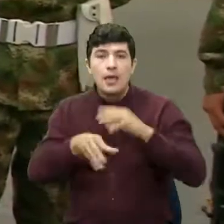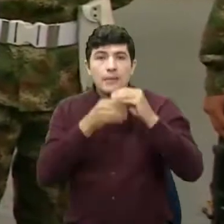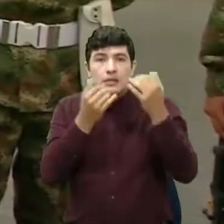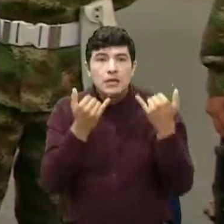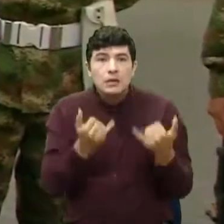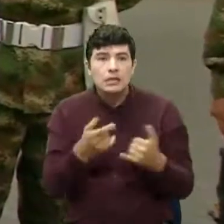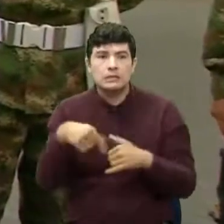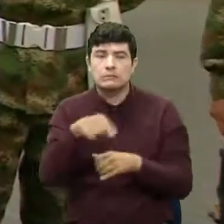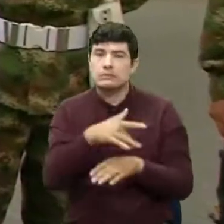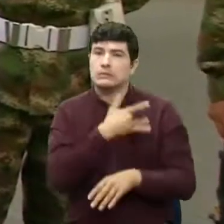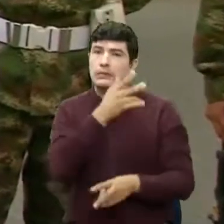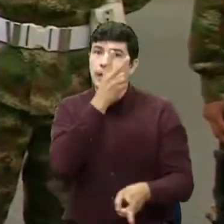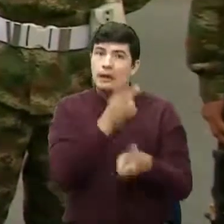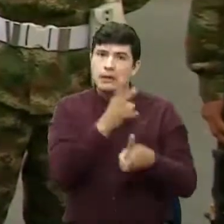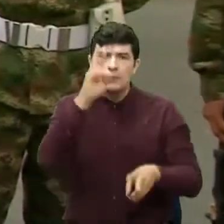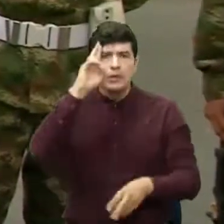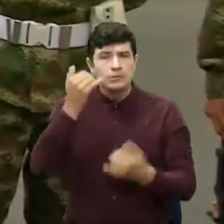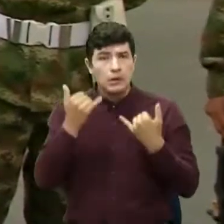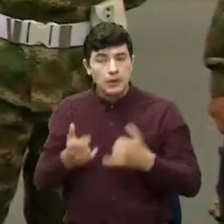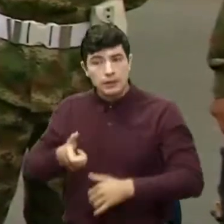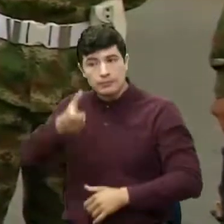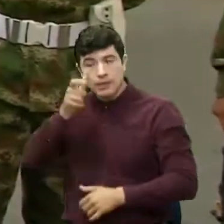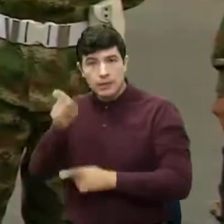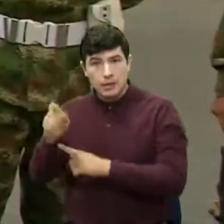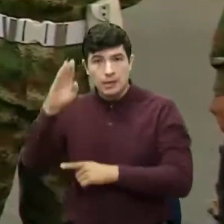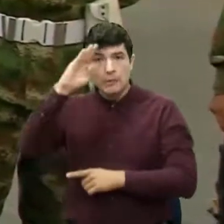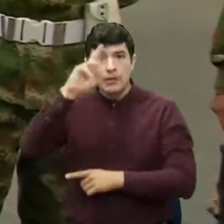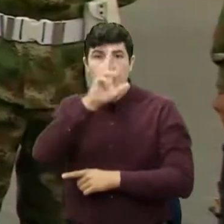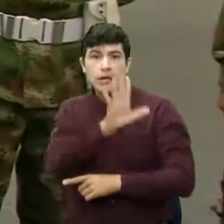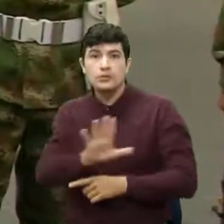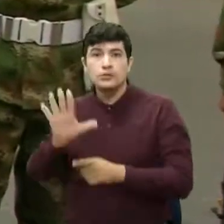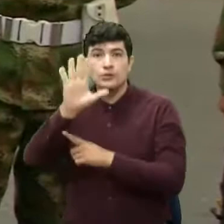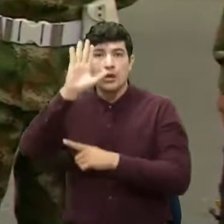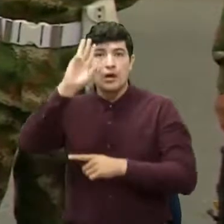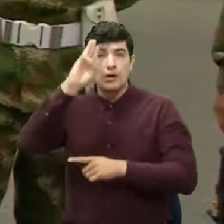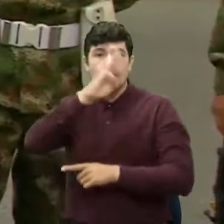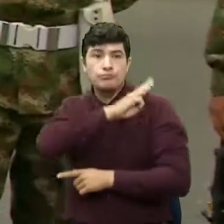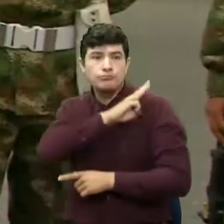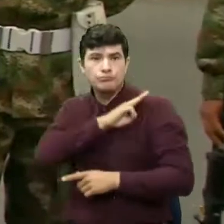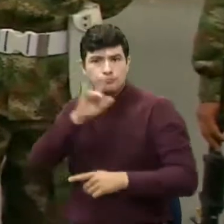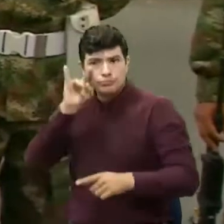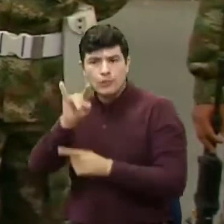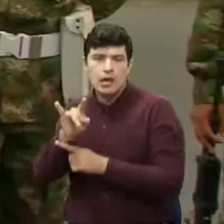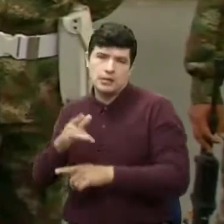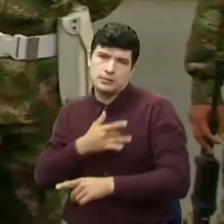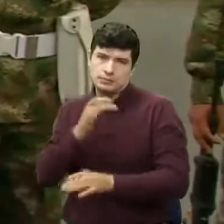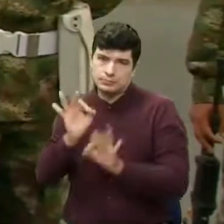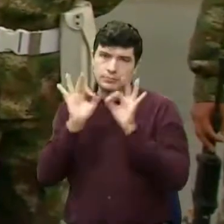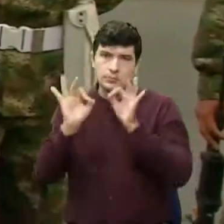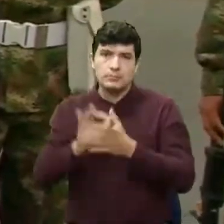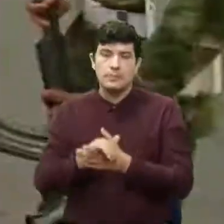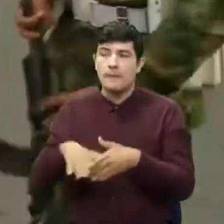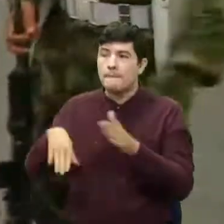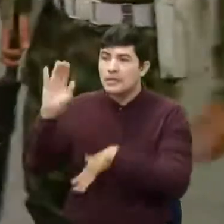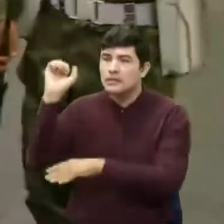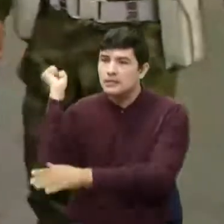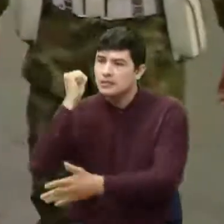uno inseguro, pero vamos a ver ahora, vamos a estar mejor. ¿Con armas de fuego, arma blanca? Con, más que todo con